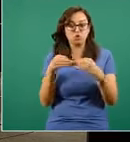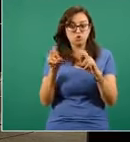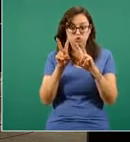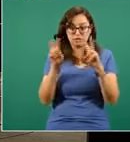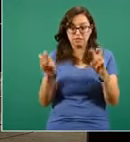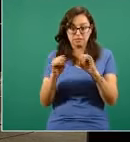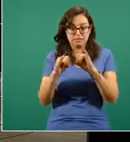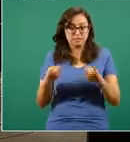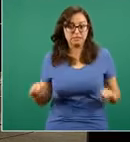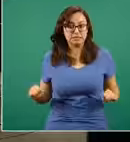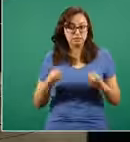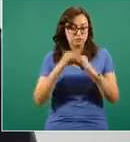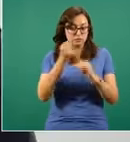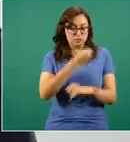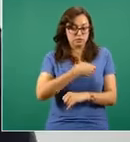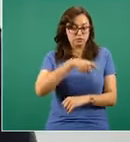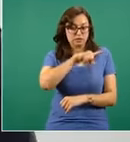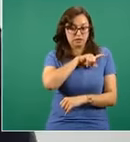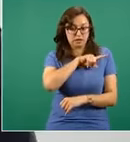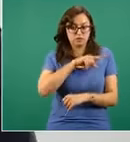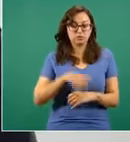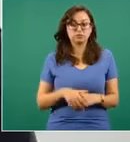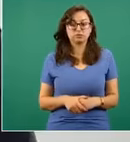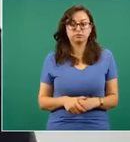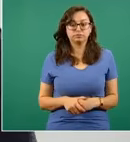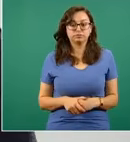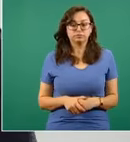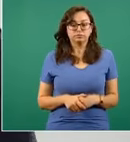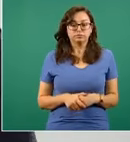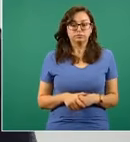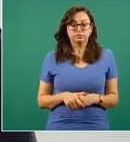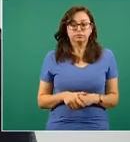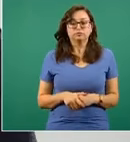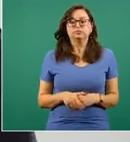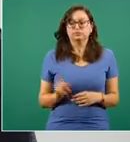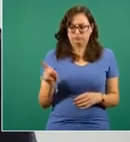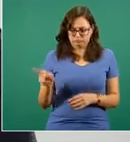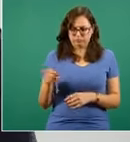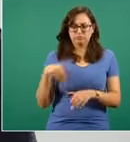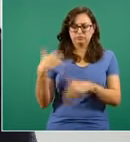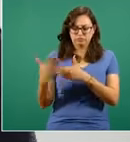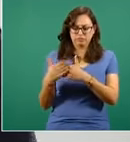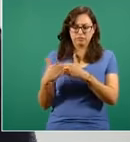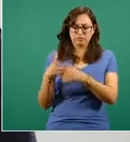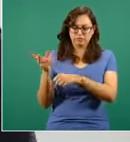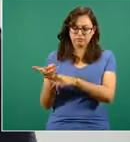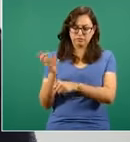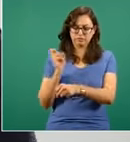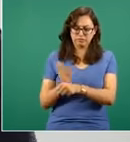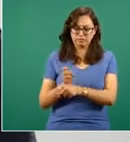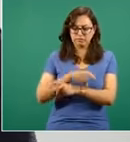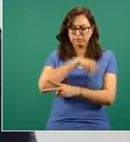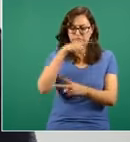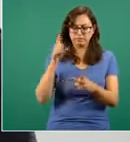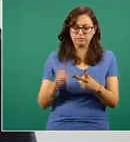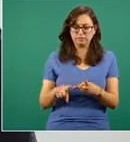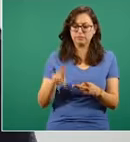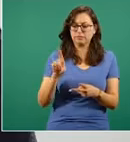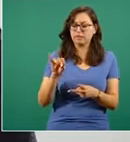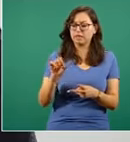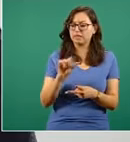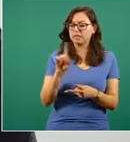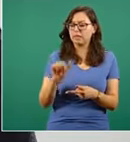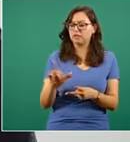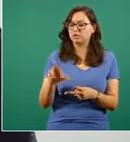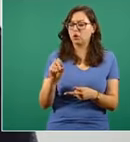institutos nacionales de salud. Vamos a invitar no solamente al doctor Gustavo Reyes Terán, sino también al doctor José Luis Díaz Ortega,